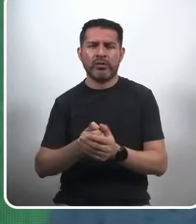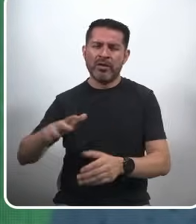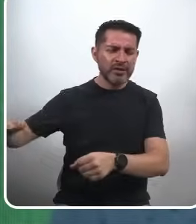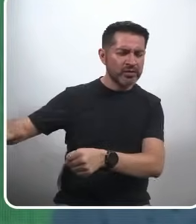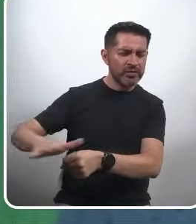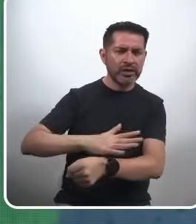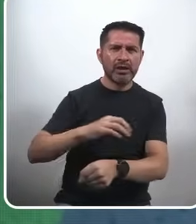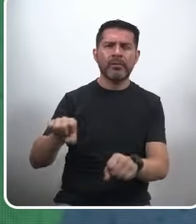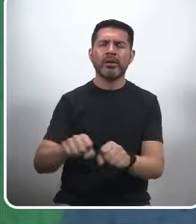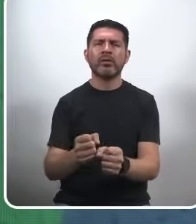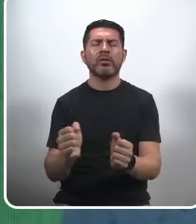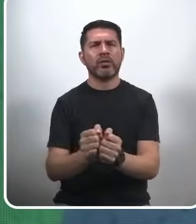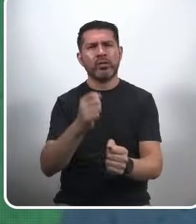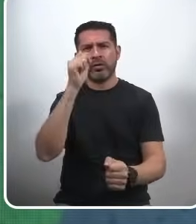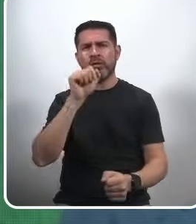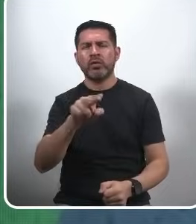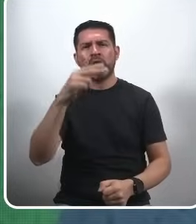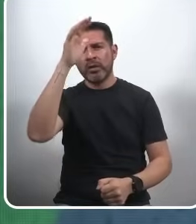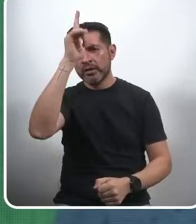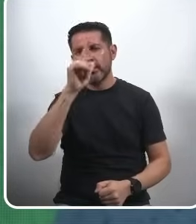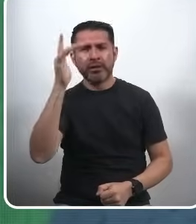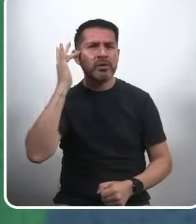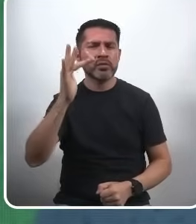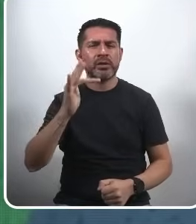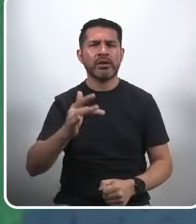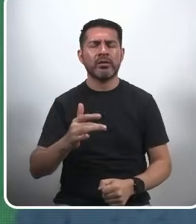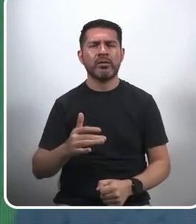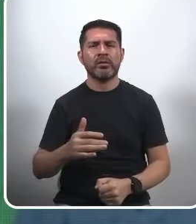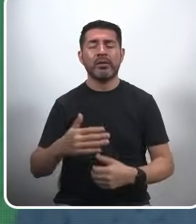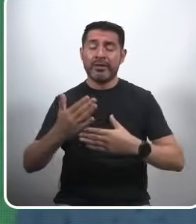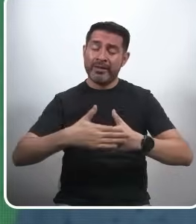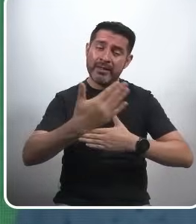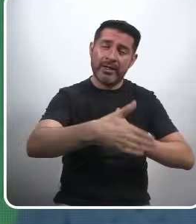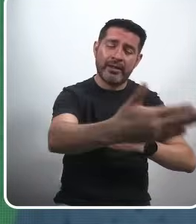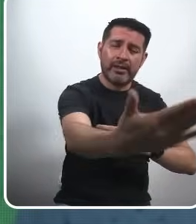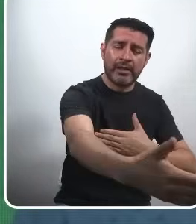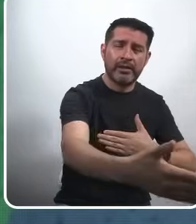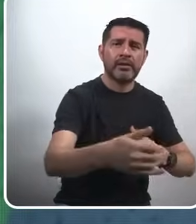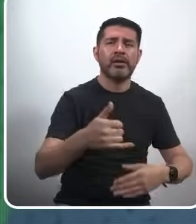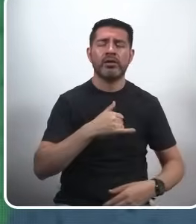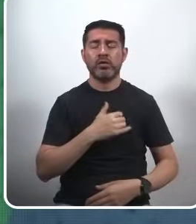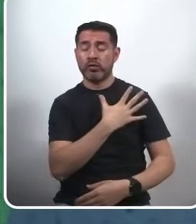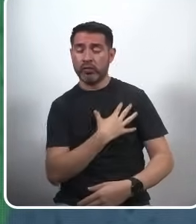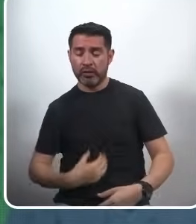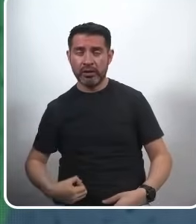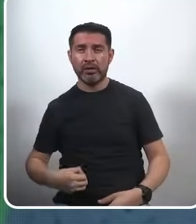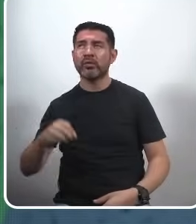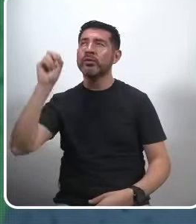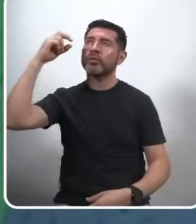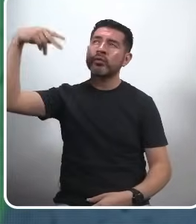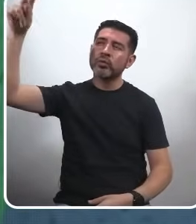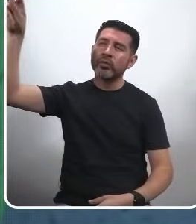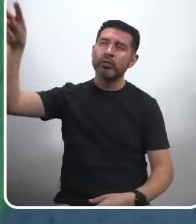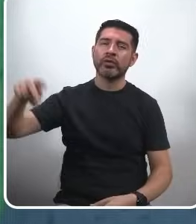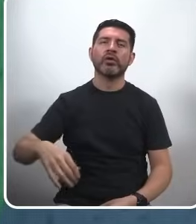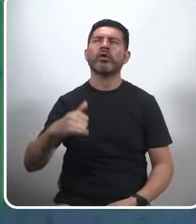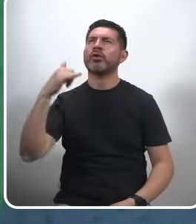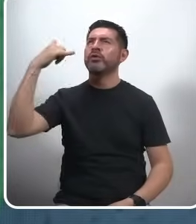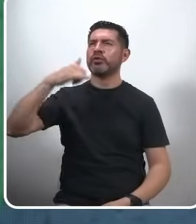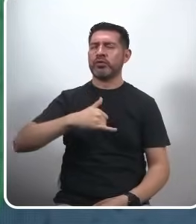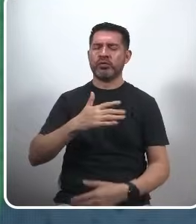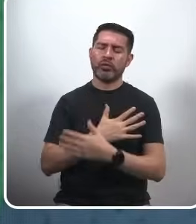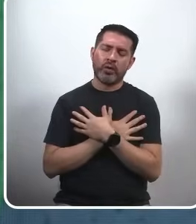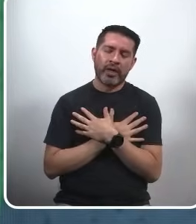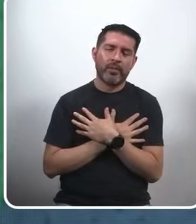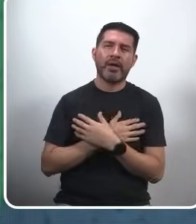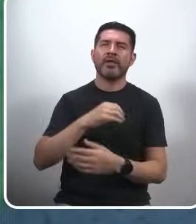Santo. Transfórmame. Y a partir de hoy, creo que soy un hijo de Dios, una hija de Dios. Soy amado, soy